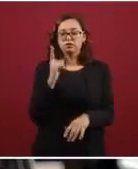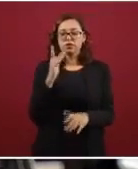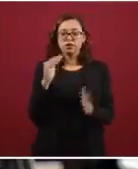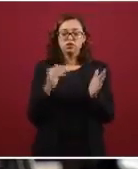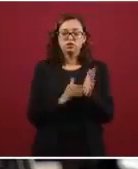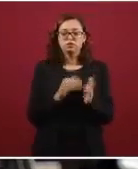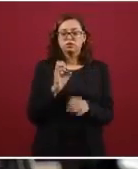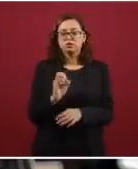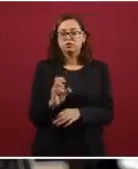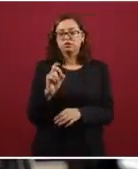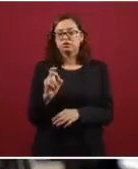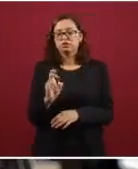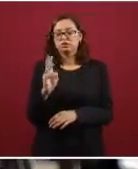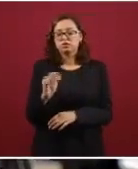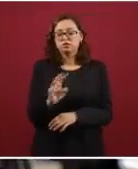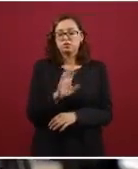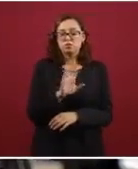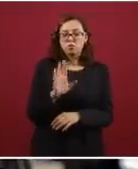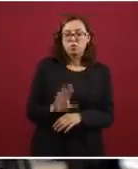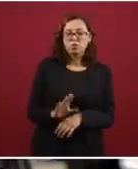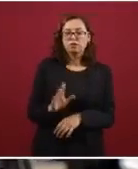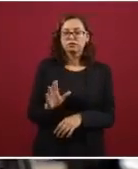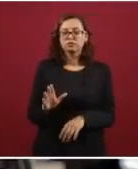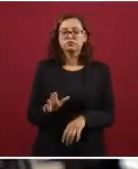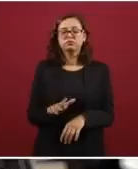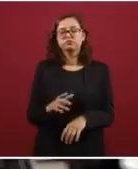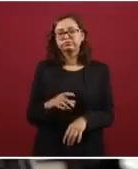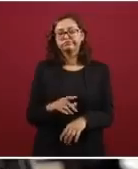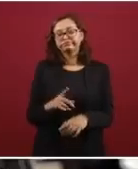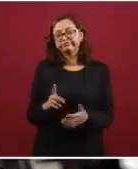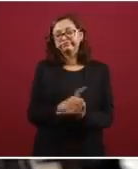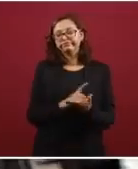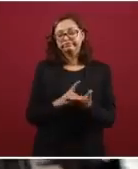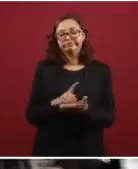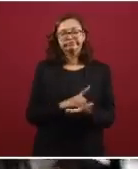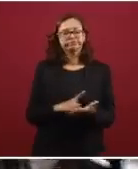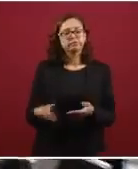51.039 muertes por sobredosis